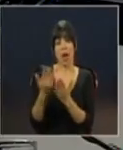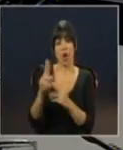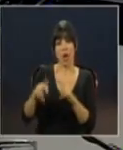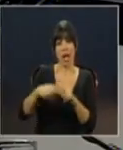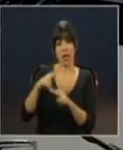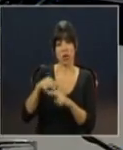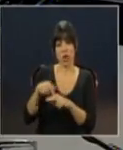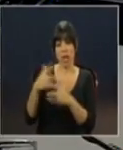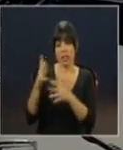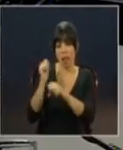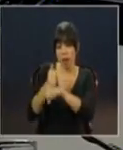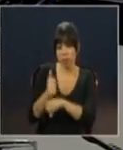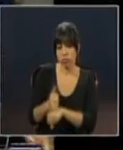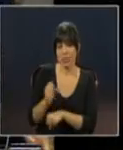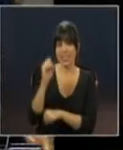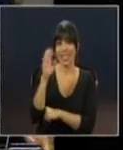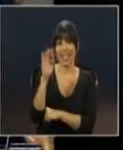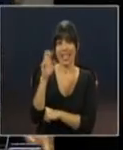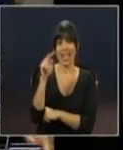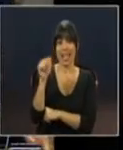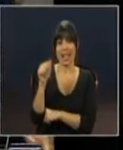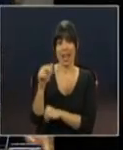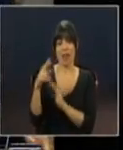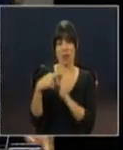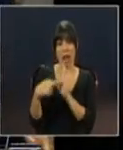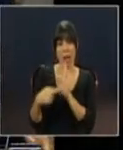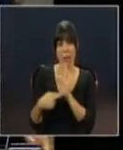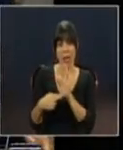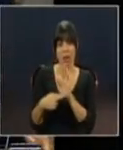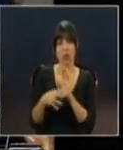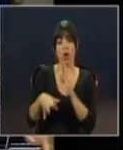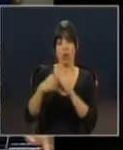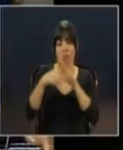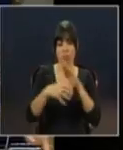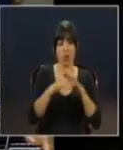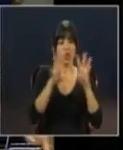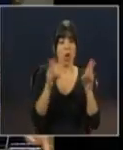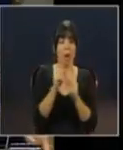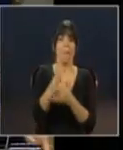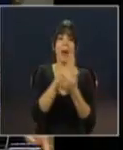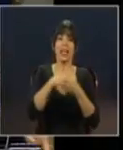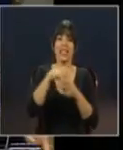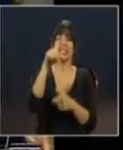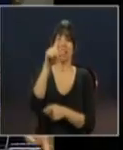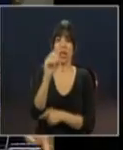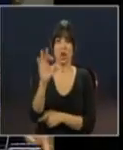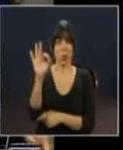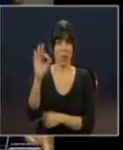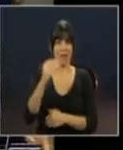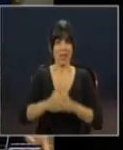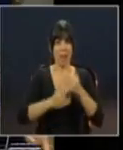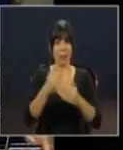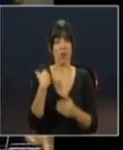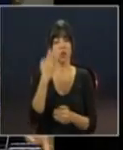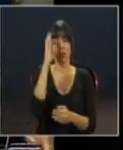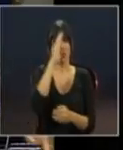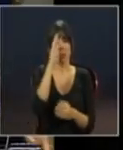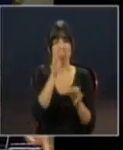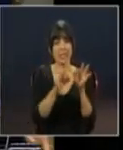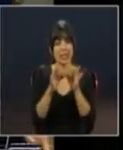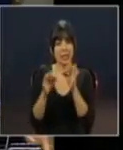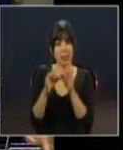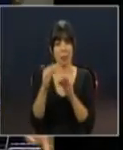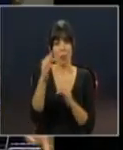establecido en el reglamento de SETENA, son parte de los 109 trámites que pretendemos simplificar en los próximos 12